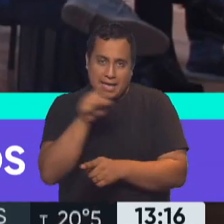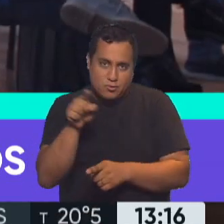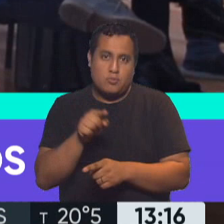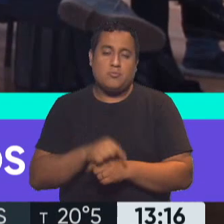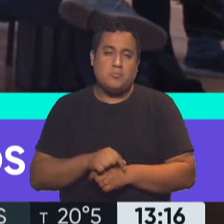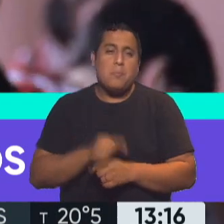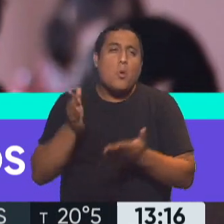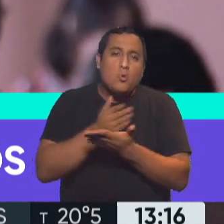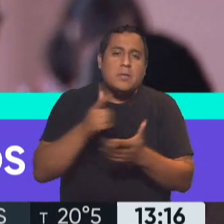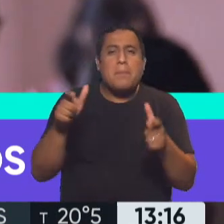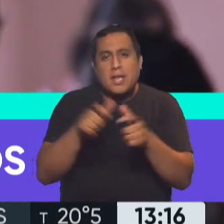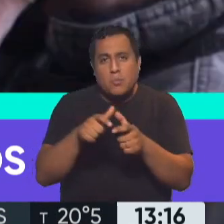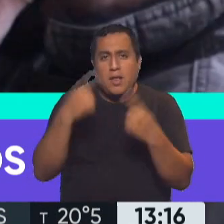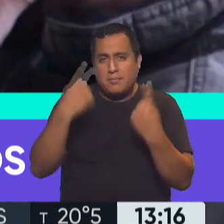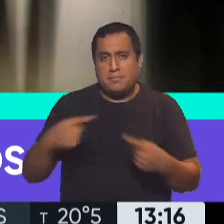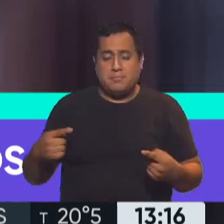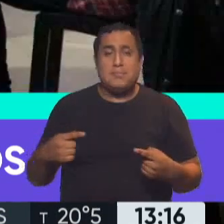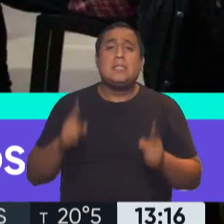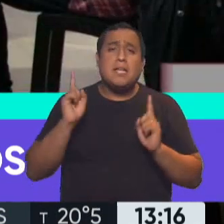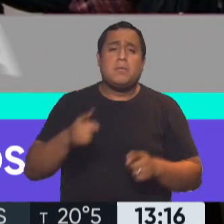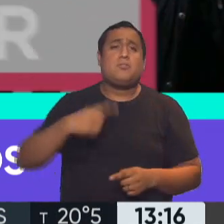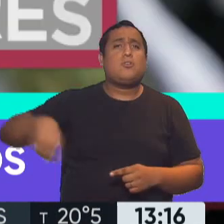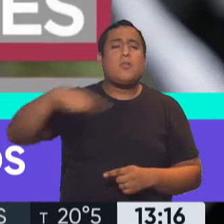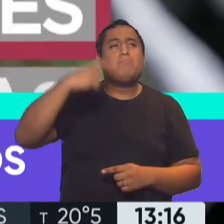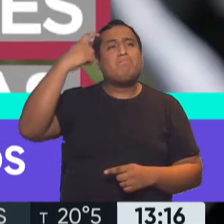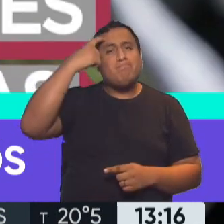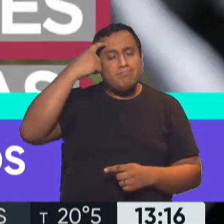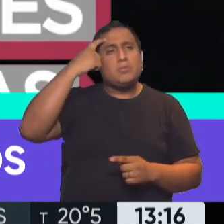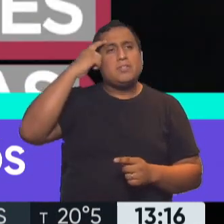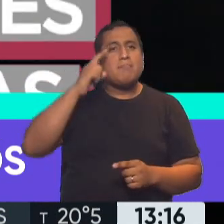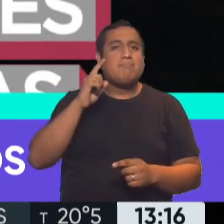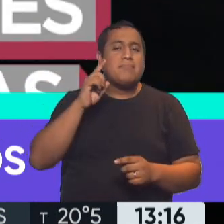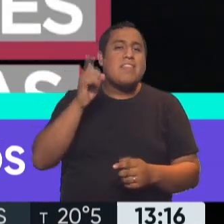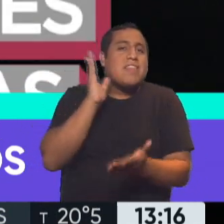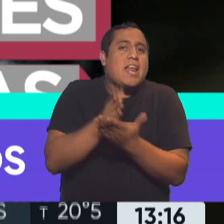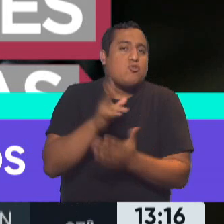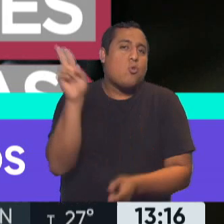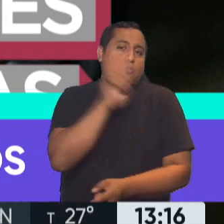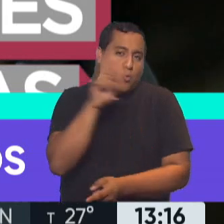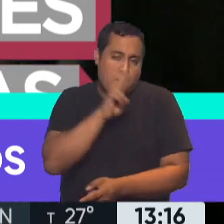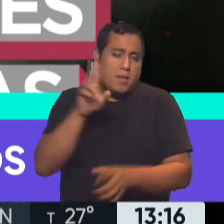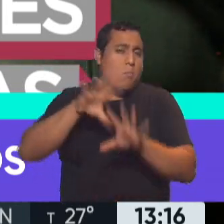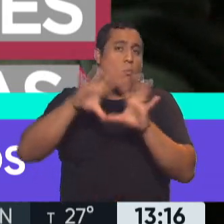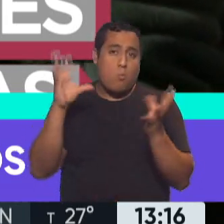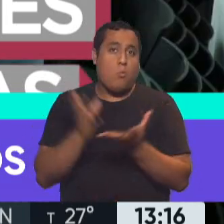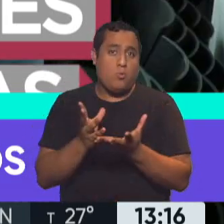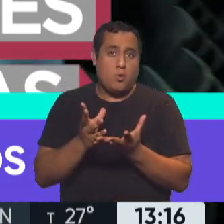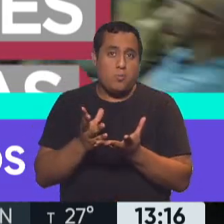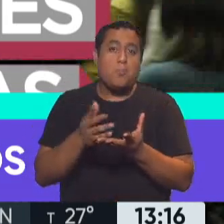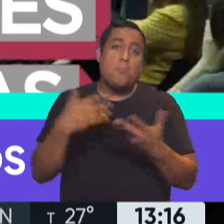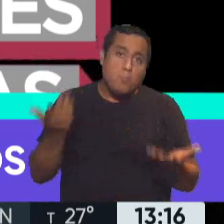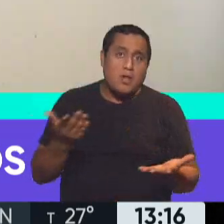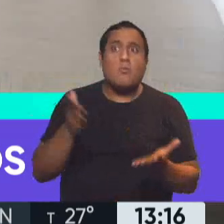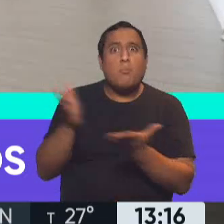tienen que ver con esta conciencia de los derechos de las mujeres en el mundo, esta vez a través de la réplica en las